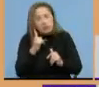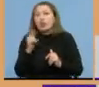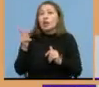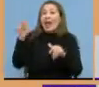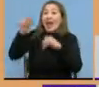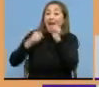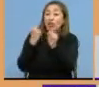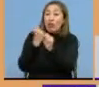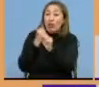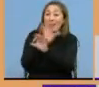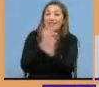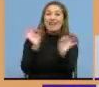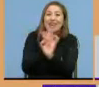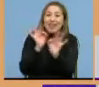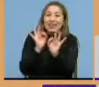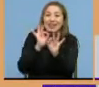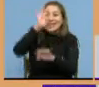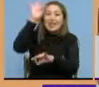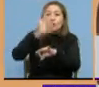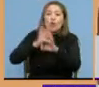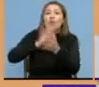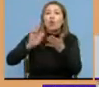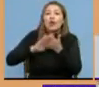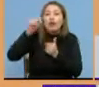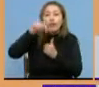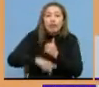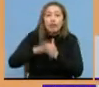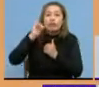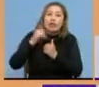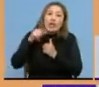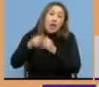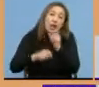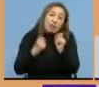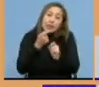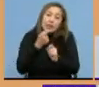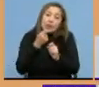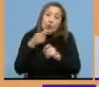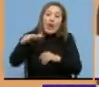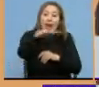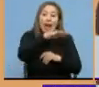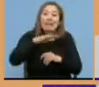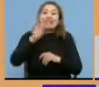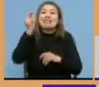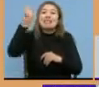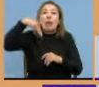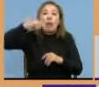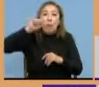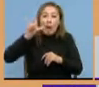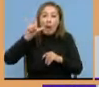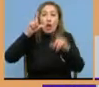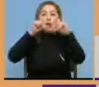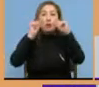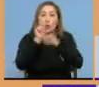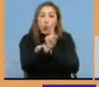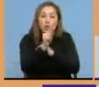en este último tiempo no hay registros de casos nuevos al menos en lo que respecta a ramal 1 no tenemos casos nuevos de estas enfermedades